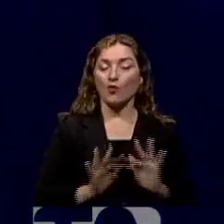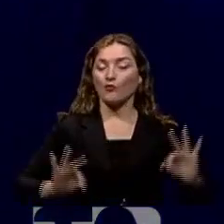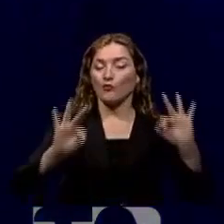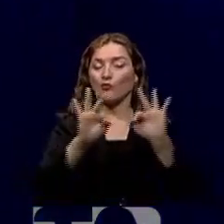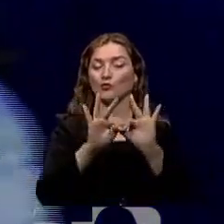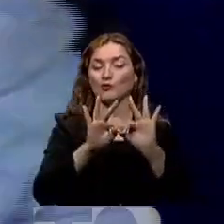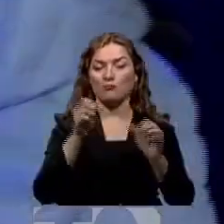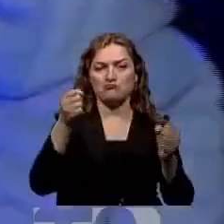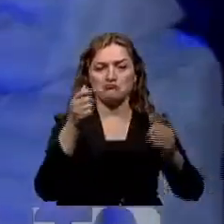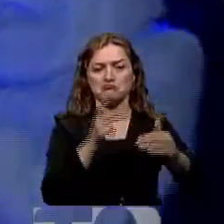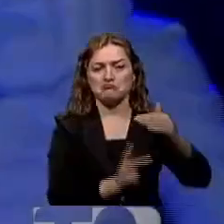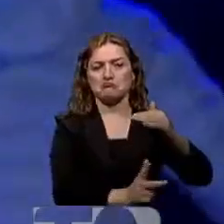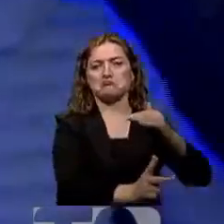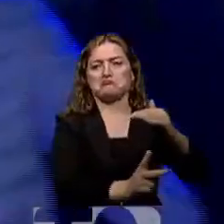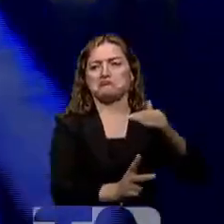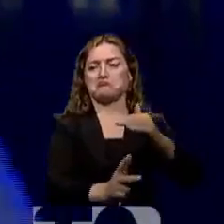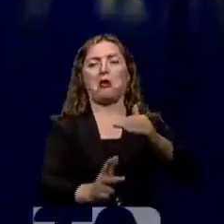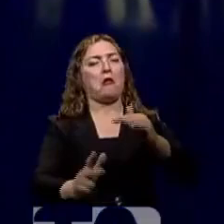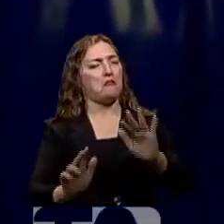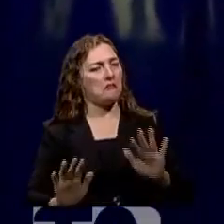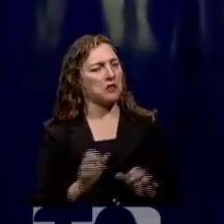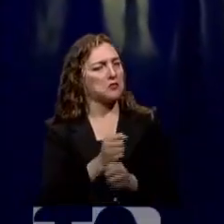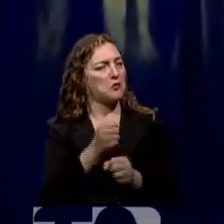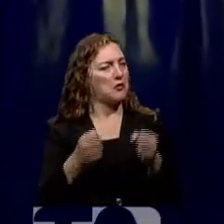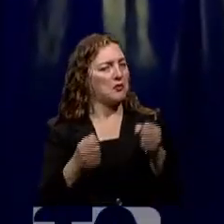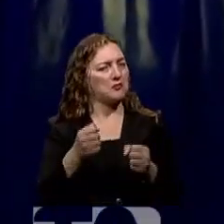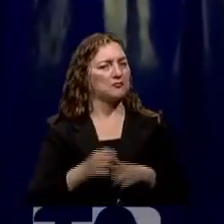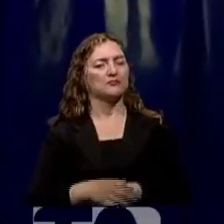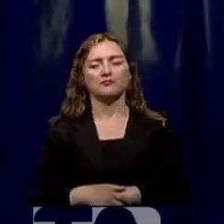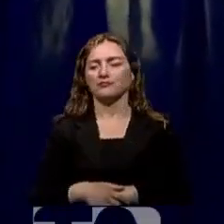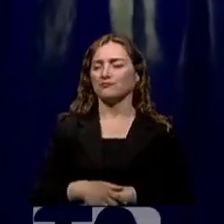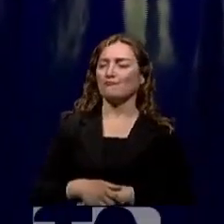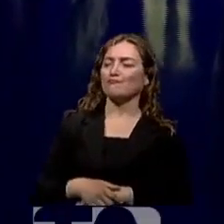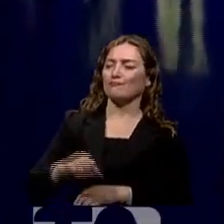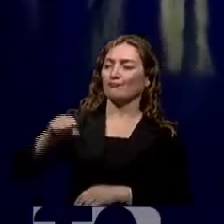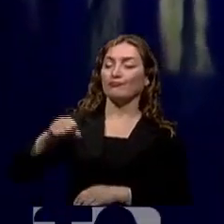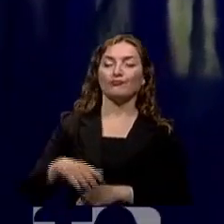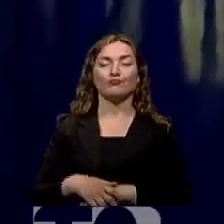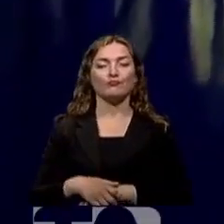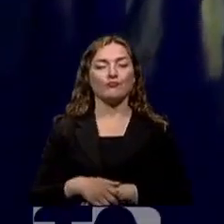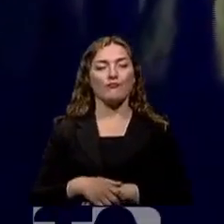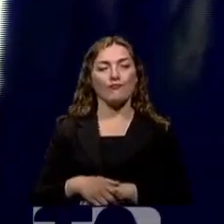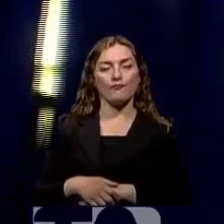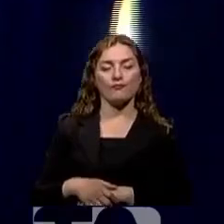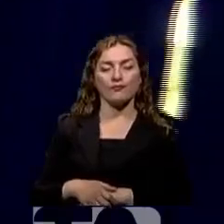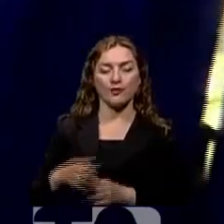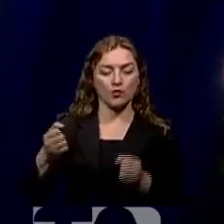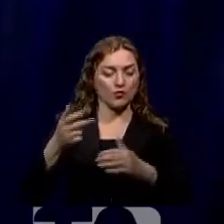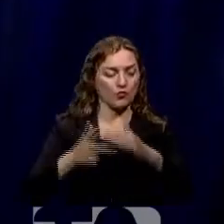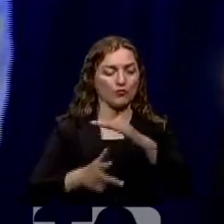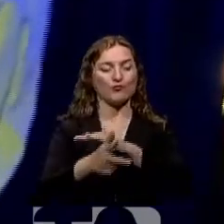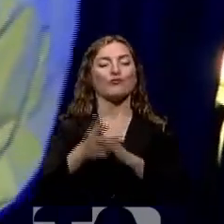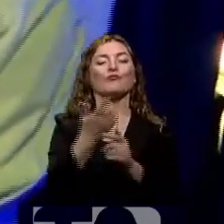con el parqueadero para que quede en seguridad todos los autos. Sí, vamos a tener un parqueadero